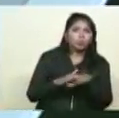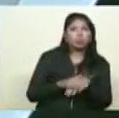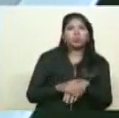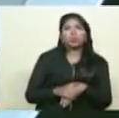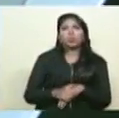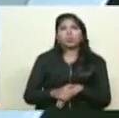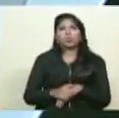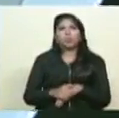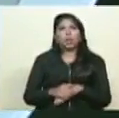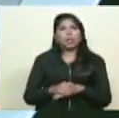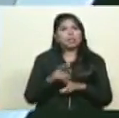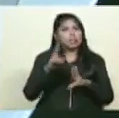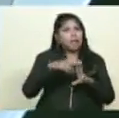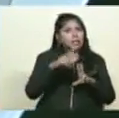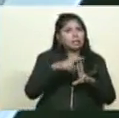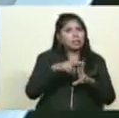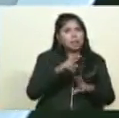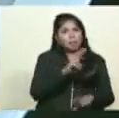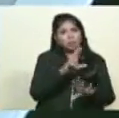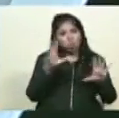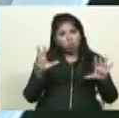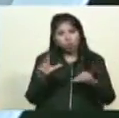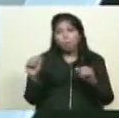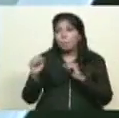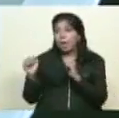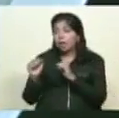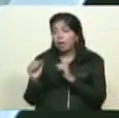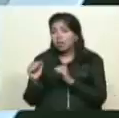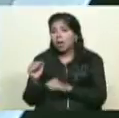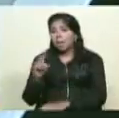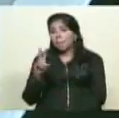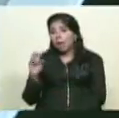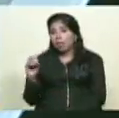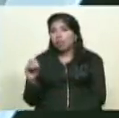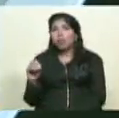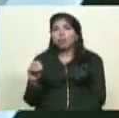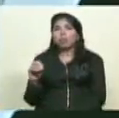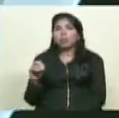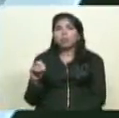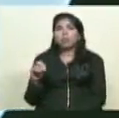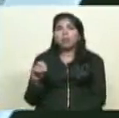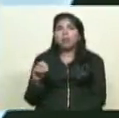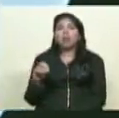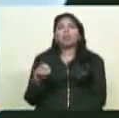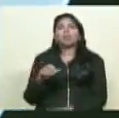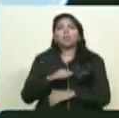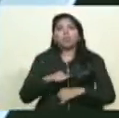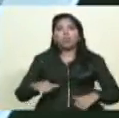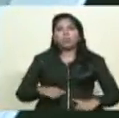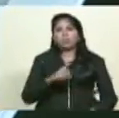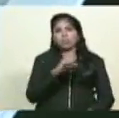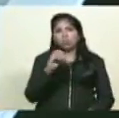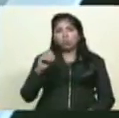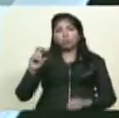En el Táchira, 28. En Mérida, 20. En Portuguesa, 107.